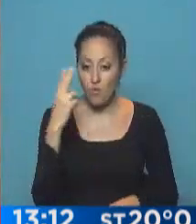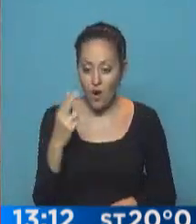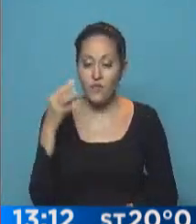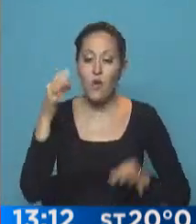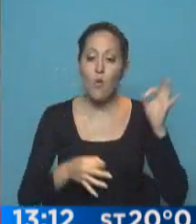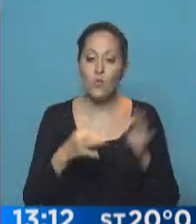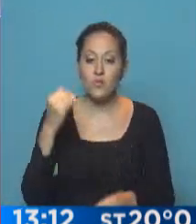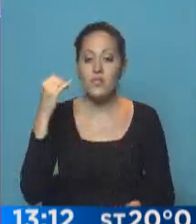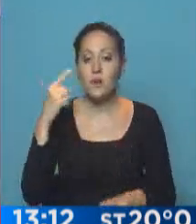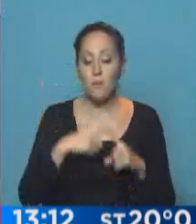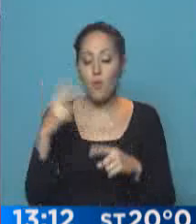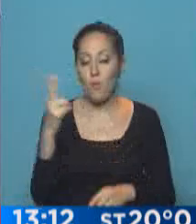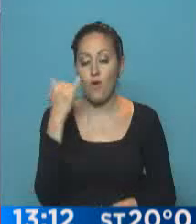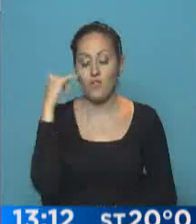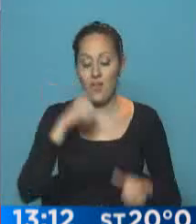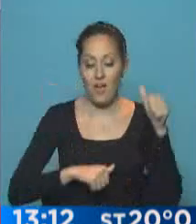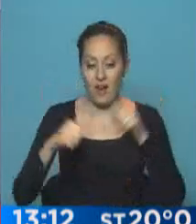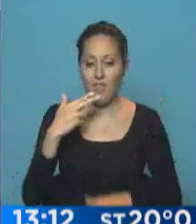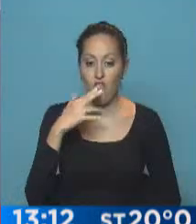Justicia por los muertos y heridos de 11.